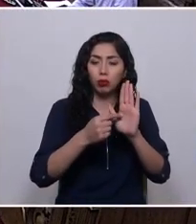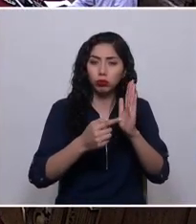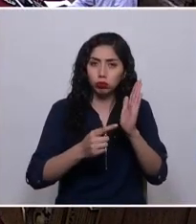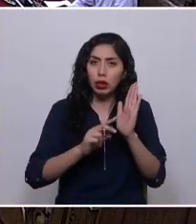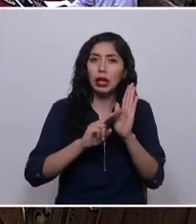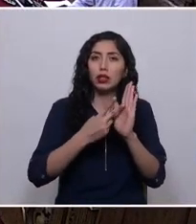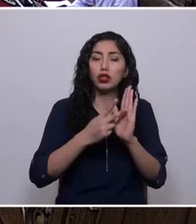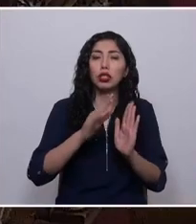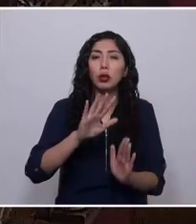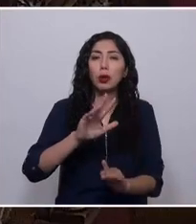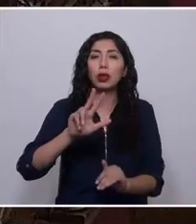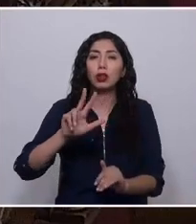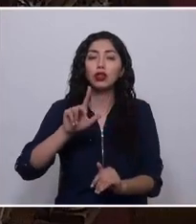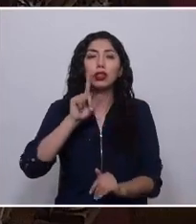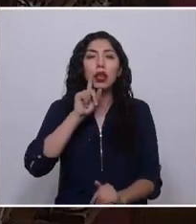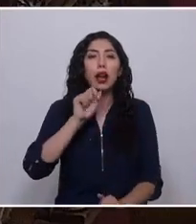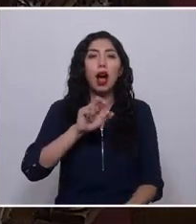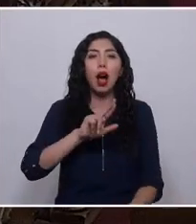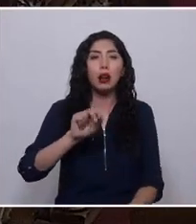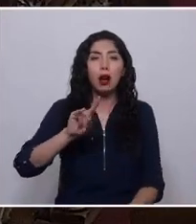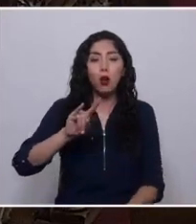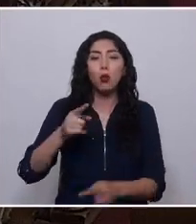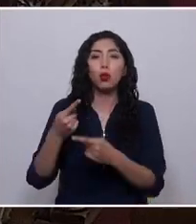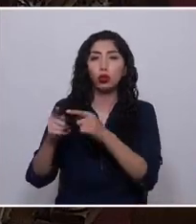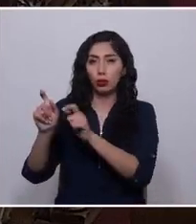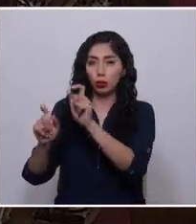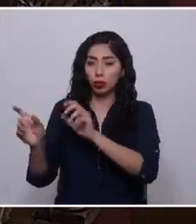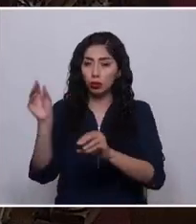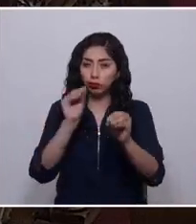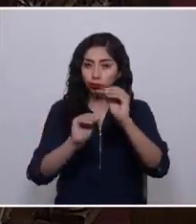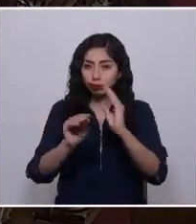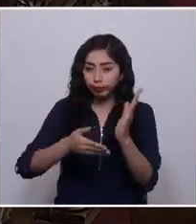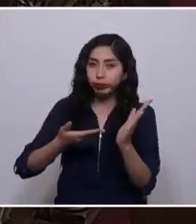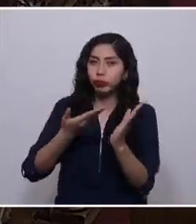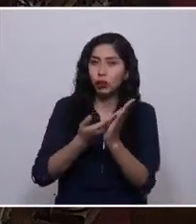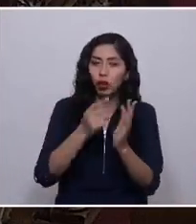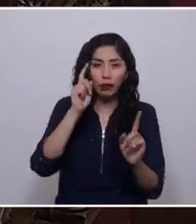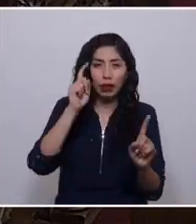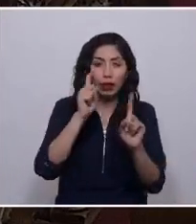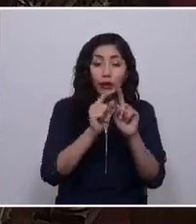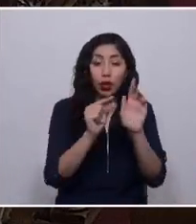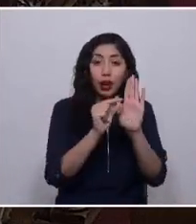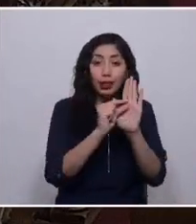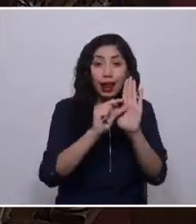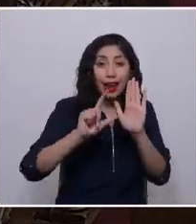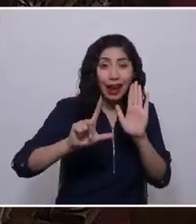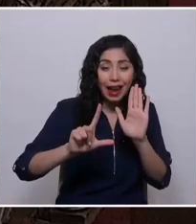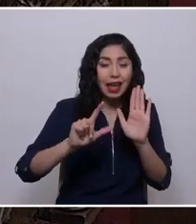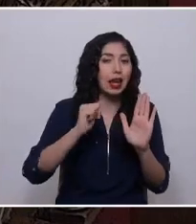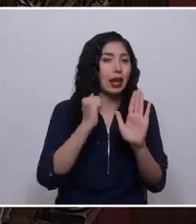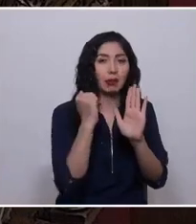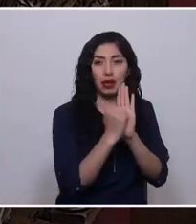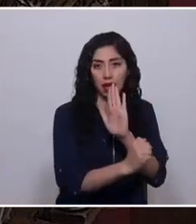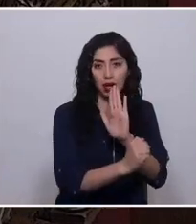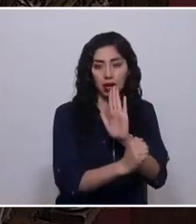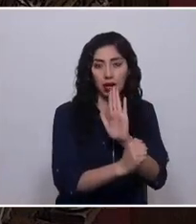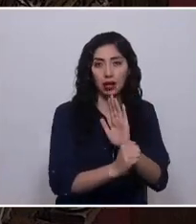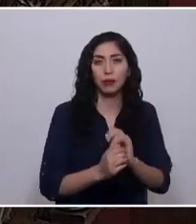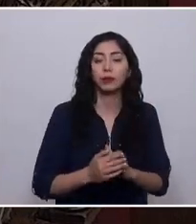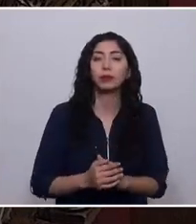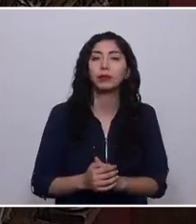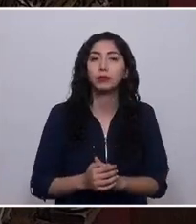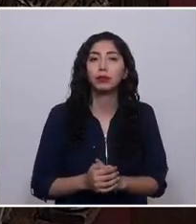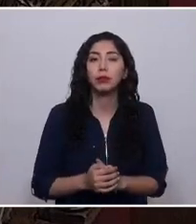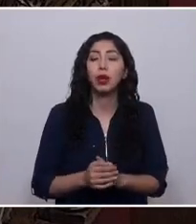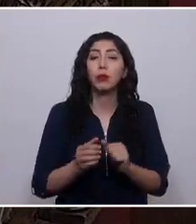Del señor Arrau y otros autores y autoras para eliminar dicha letra L. Se ofrece la palabra respecto de la